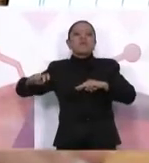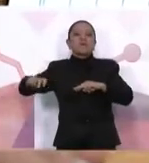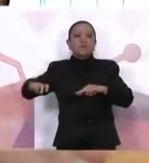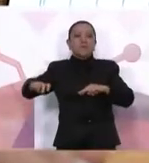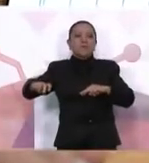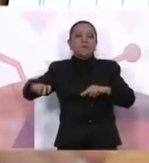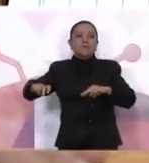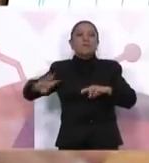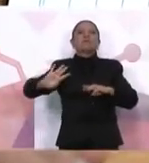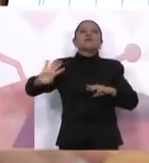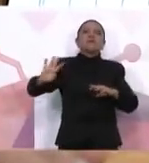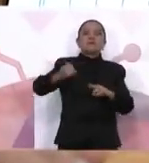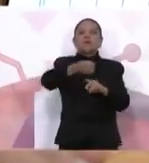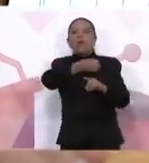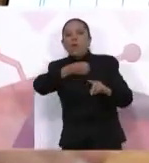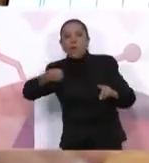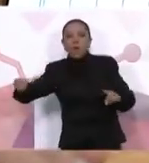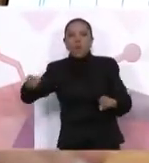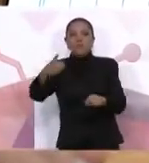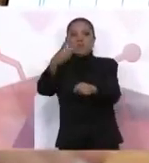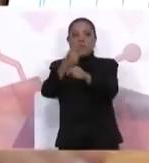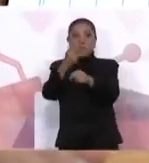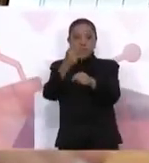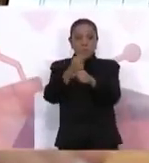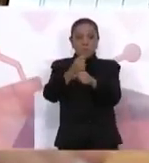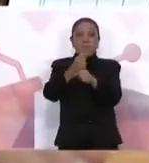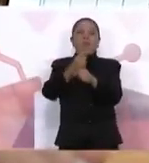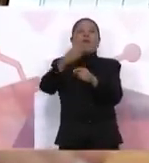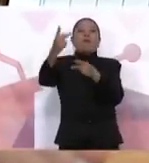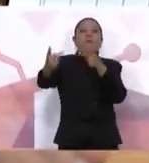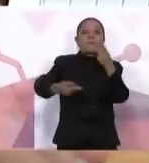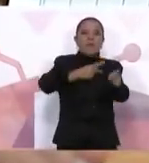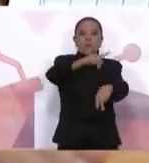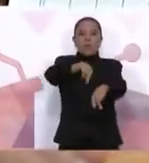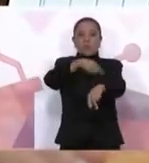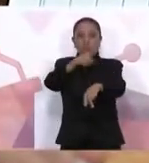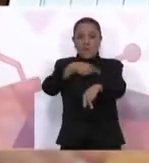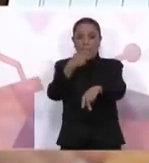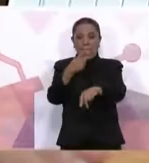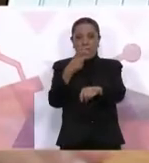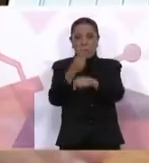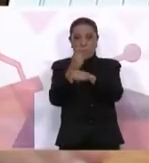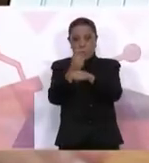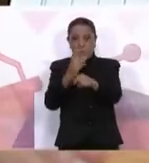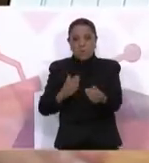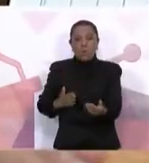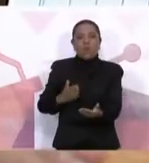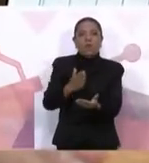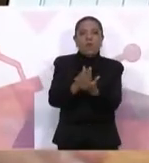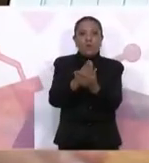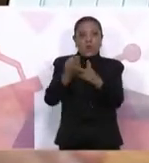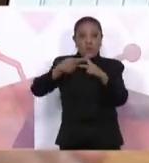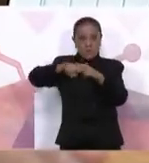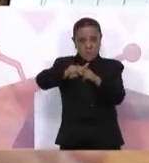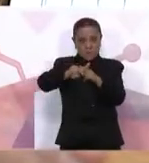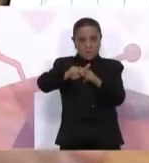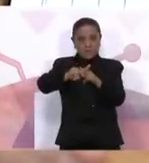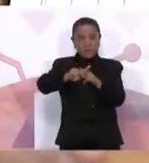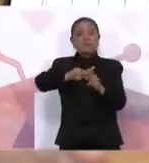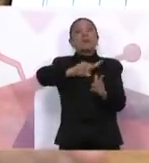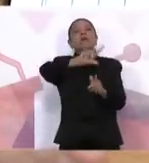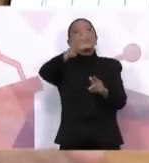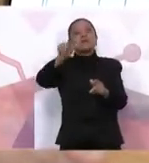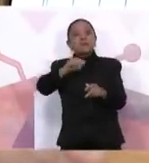la primera ronda la de ronda de apertura su intervención inicial un sorteo más para definir el orden de